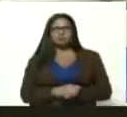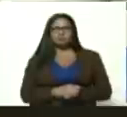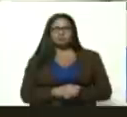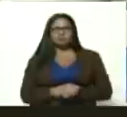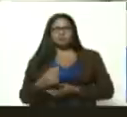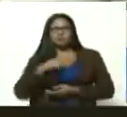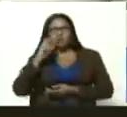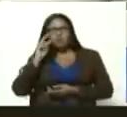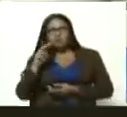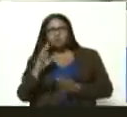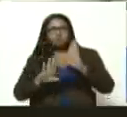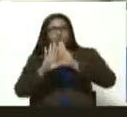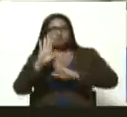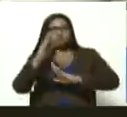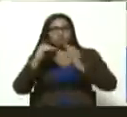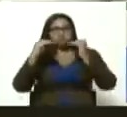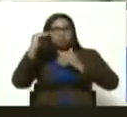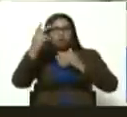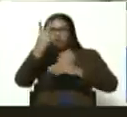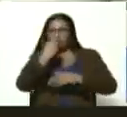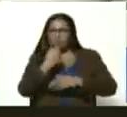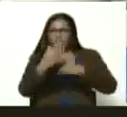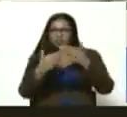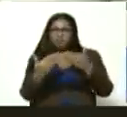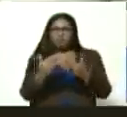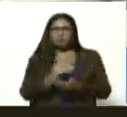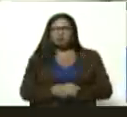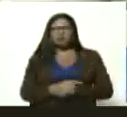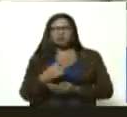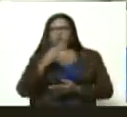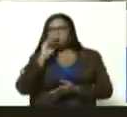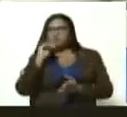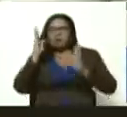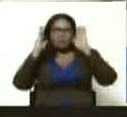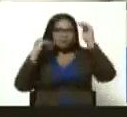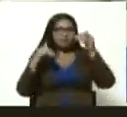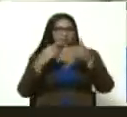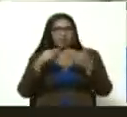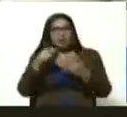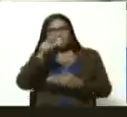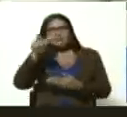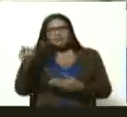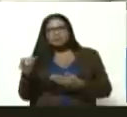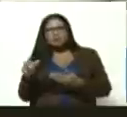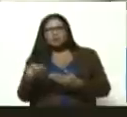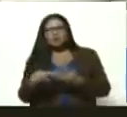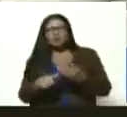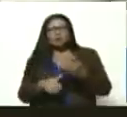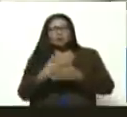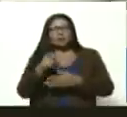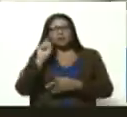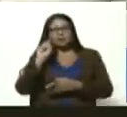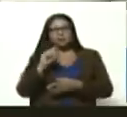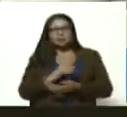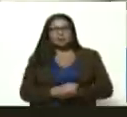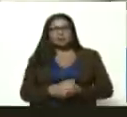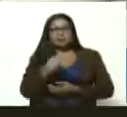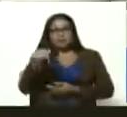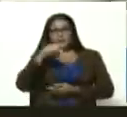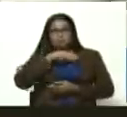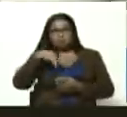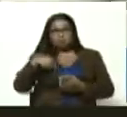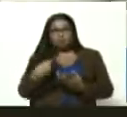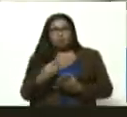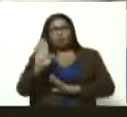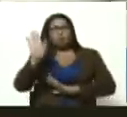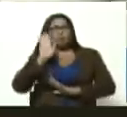han visto incrementar los niveles de pobreza y desatención del zumo de las personas con mayores necesidades desde aquí nosotros tenemos